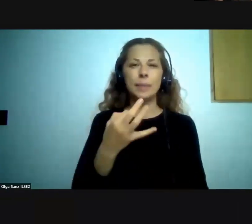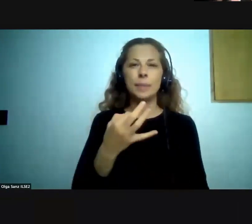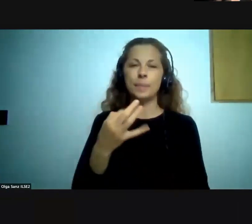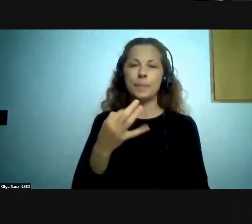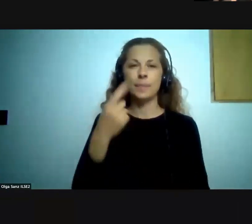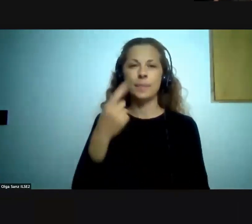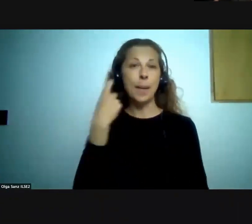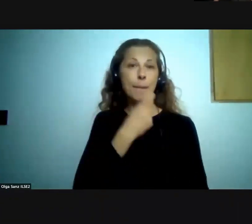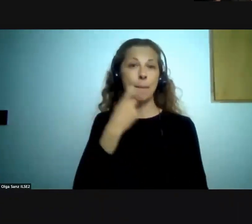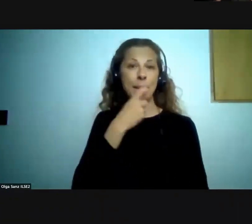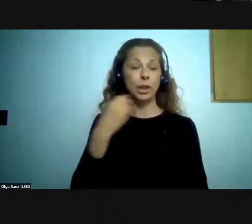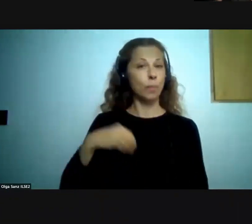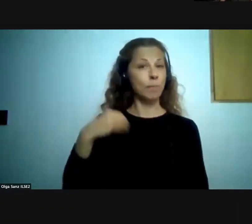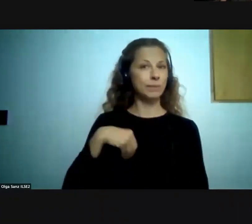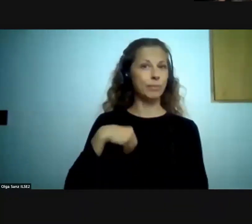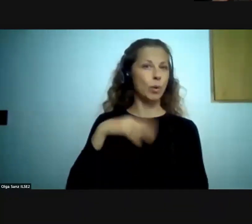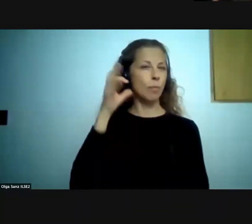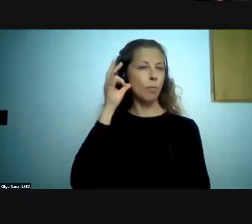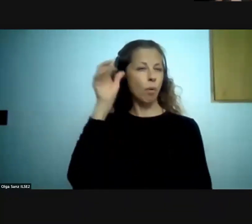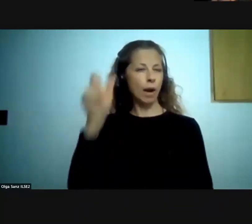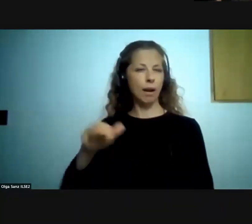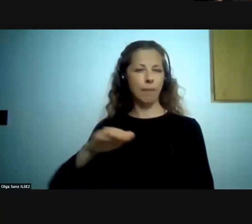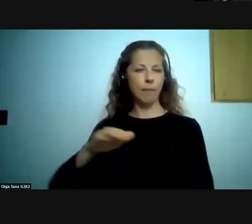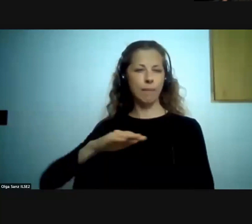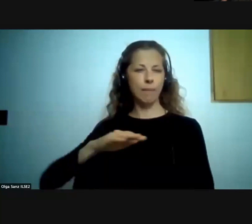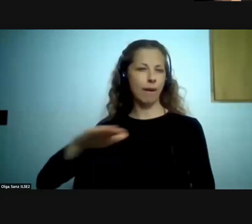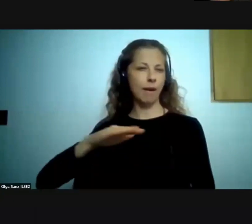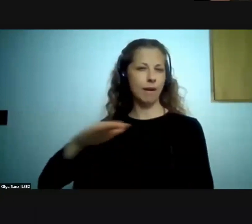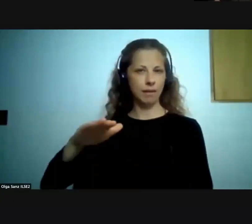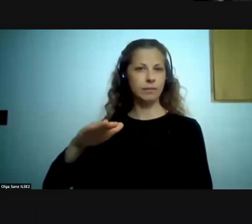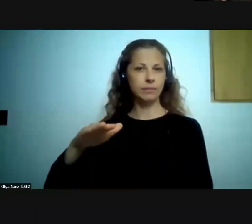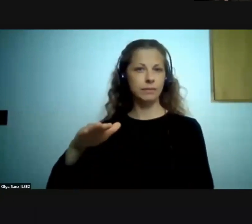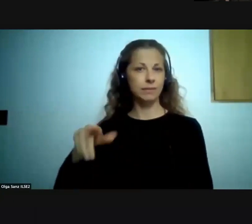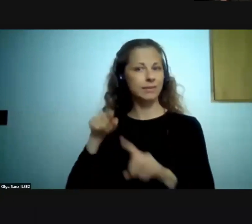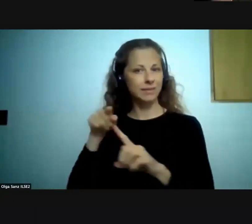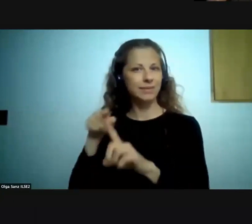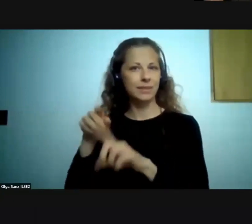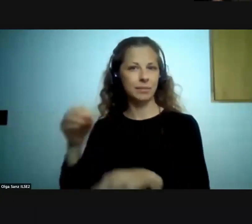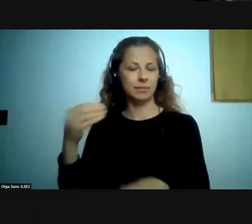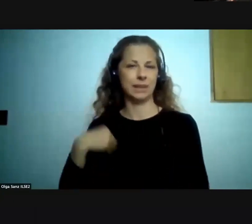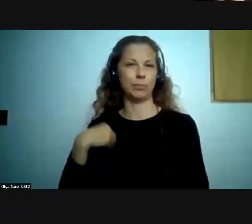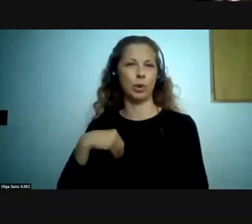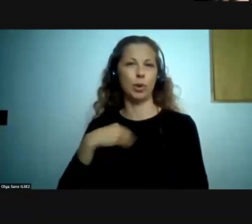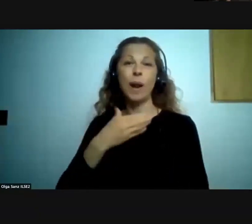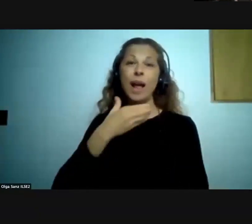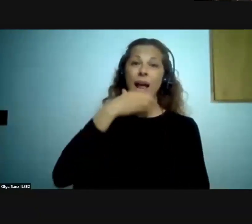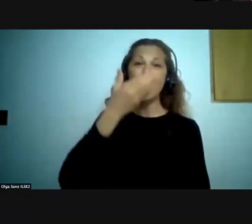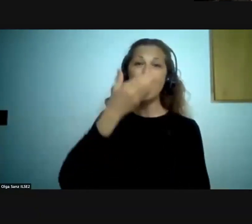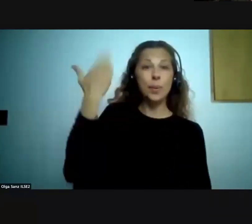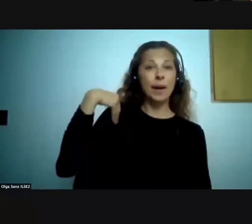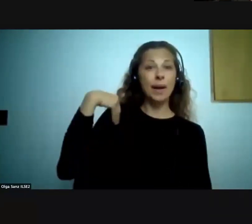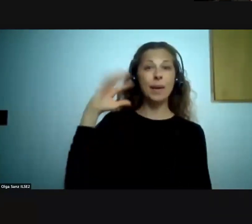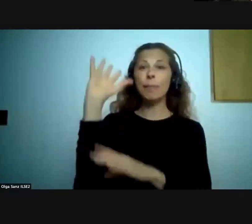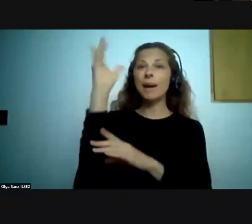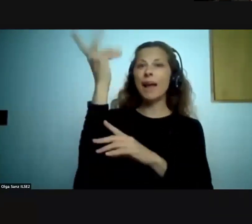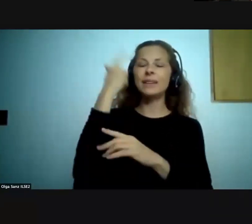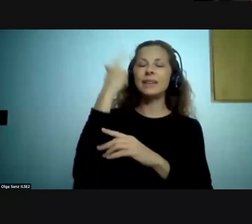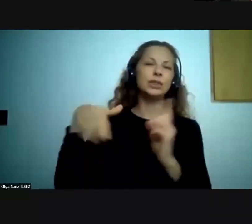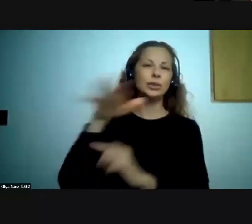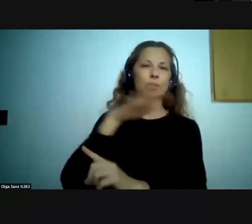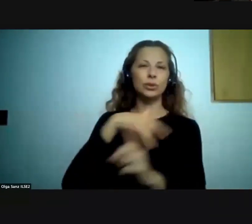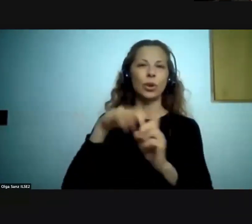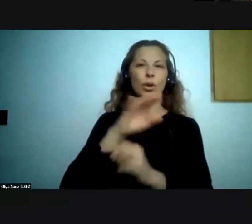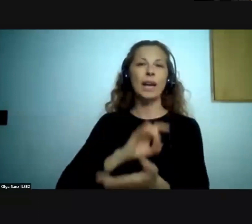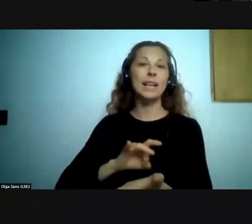de la mujer perversa. No dice nada diferente a lo de la Eva del paraíso que nos echó por su,